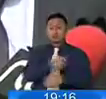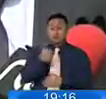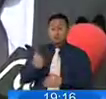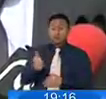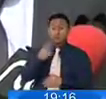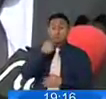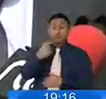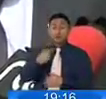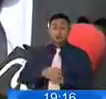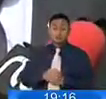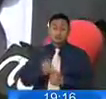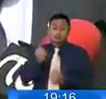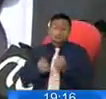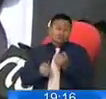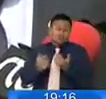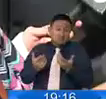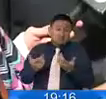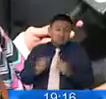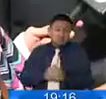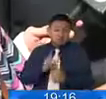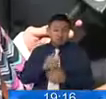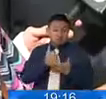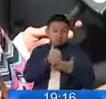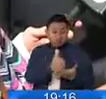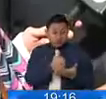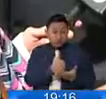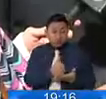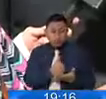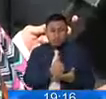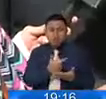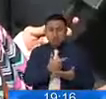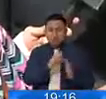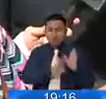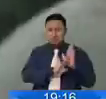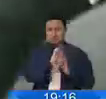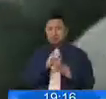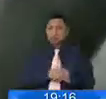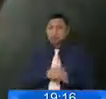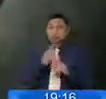lo han dicho, si es que se lo hace, sirva para el bien. Invitaron a las autoridades a